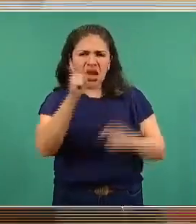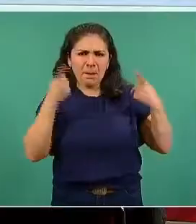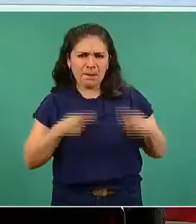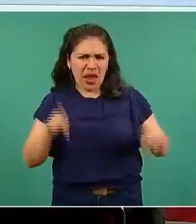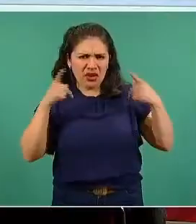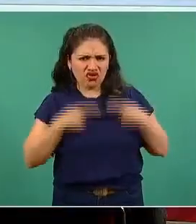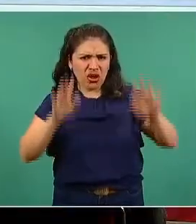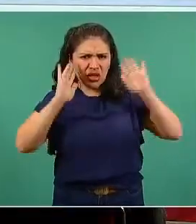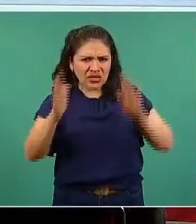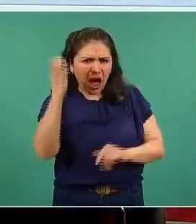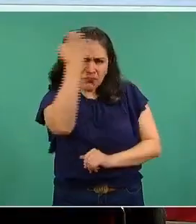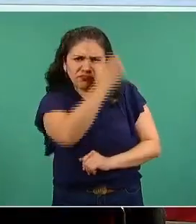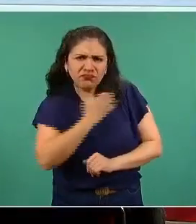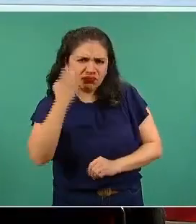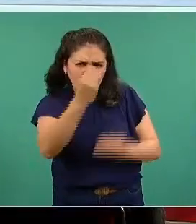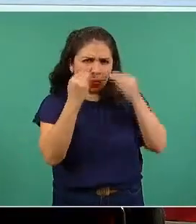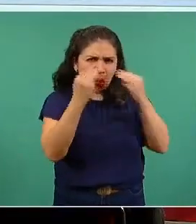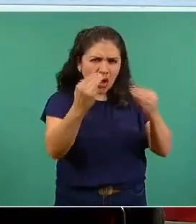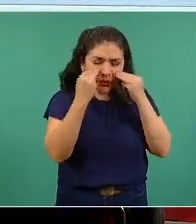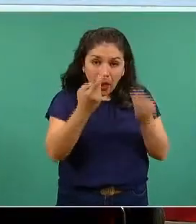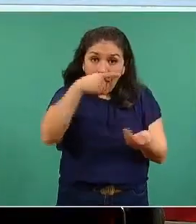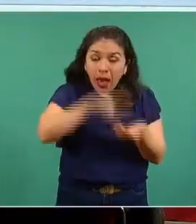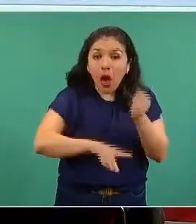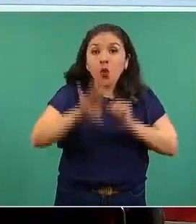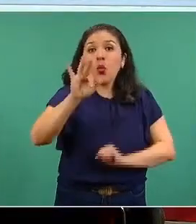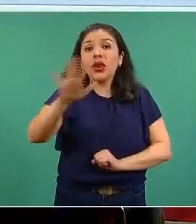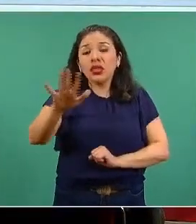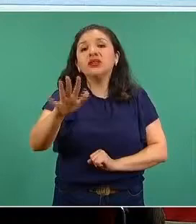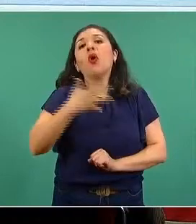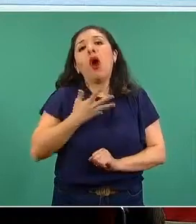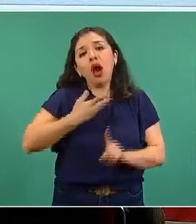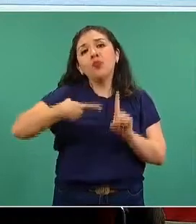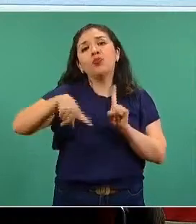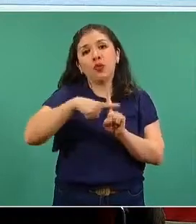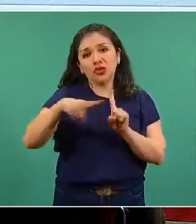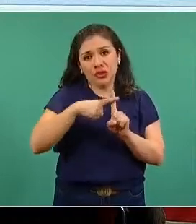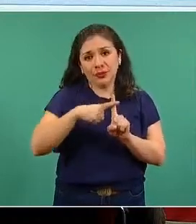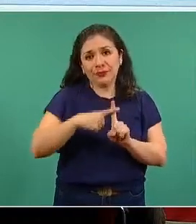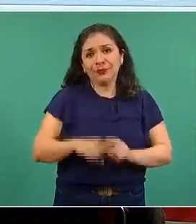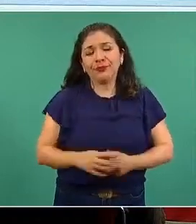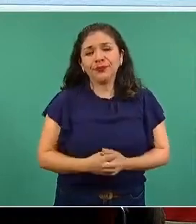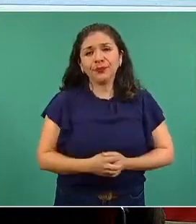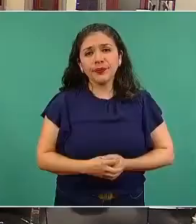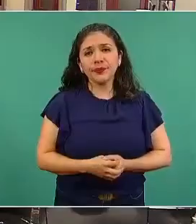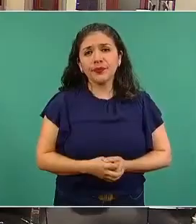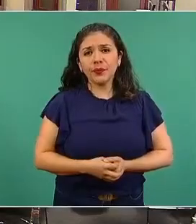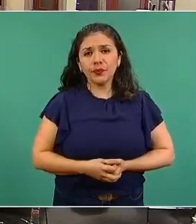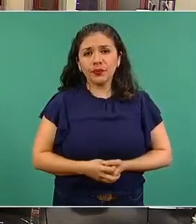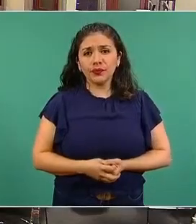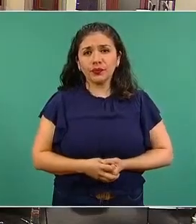a las cuales se les tomó muestra, 45 fueron positivas. Si me da la siguiente, por favor.